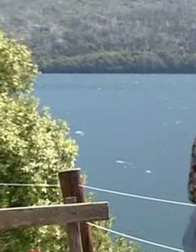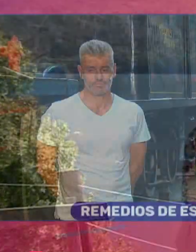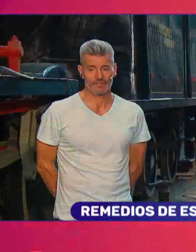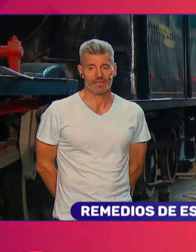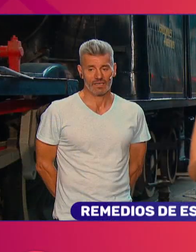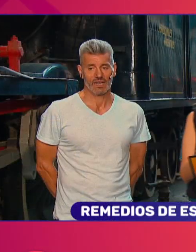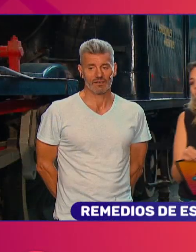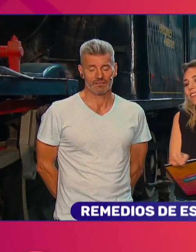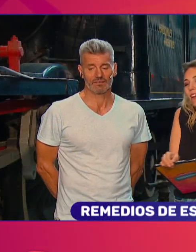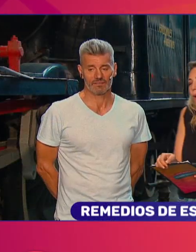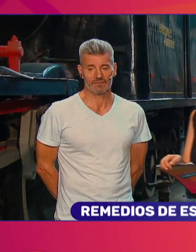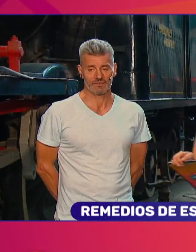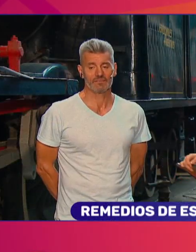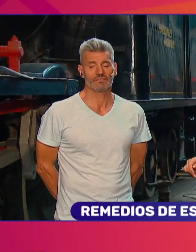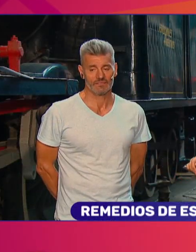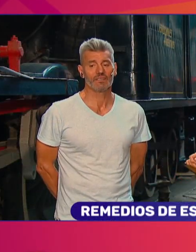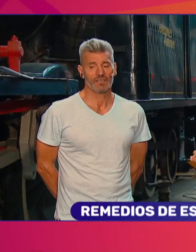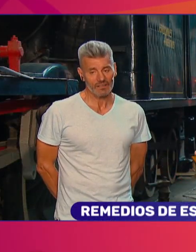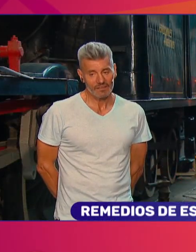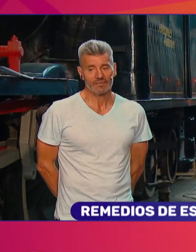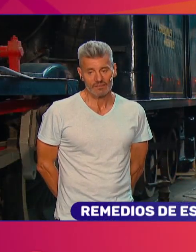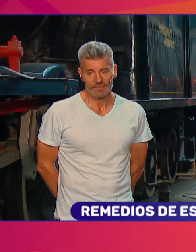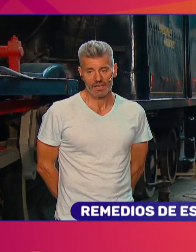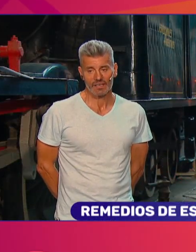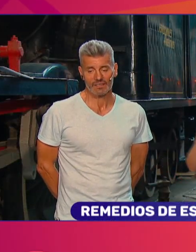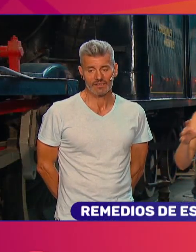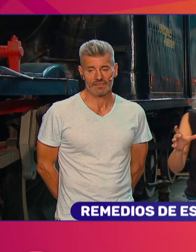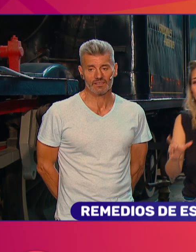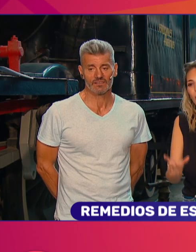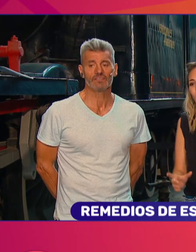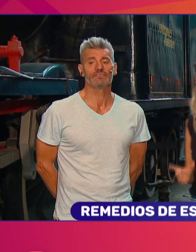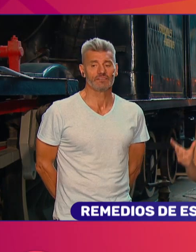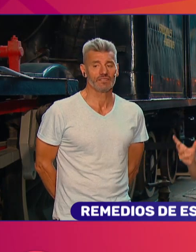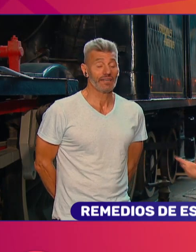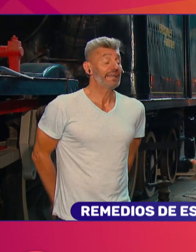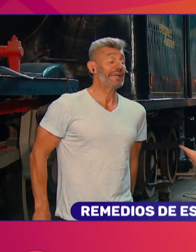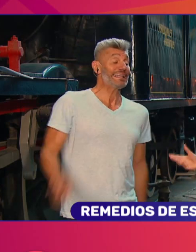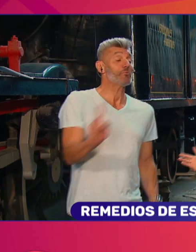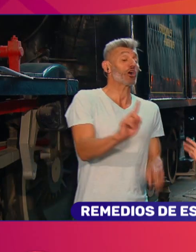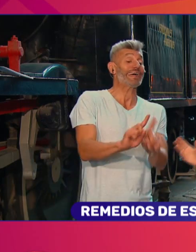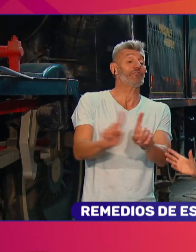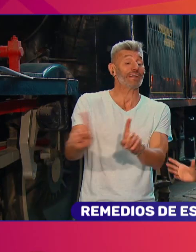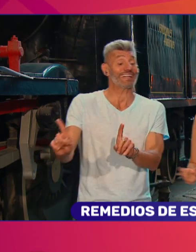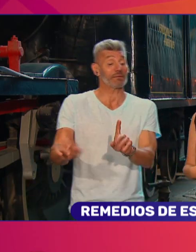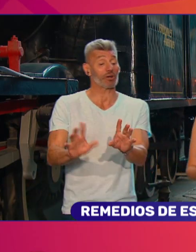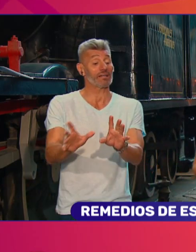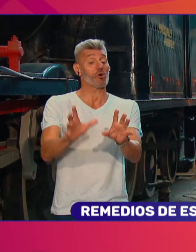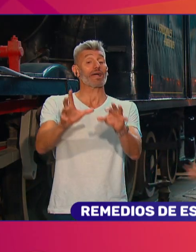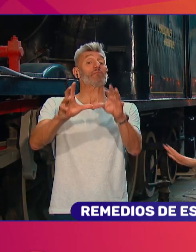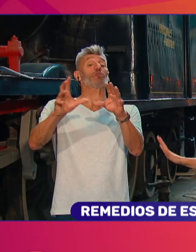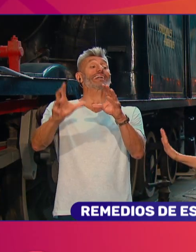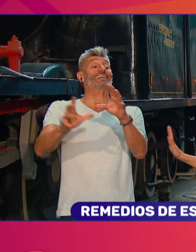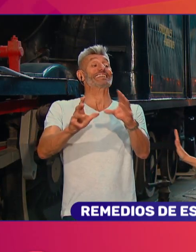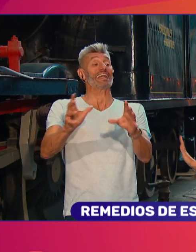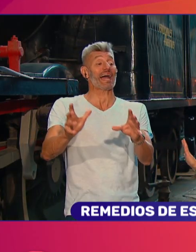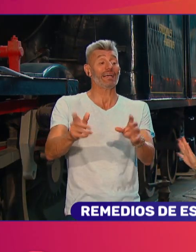Qué look pescador. Ese es como un look que tienen un look particular los pescadores. Como cancheros, pero entre cancheros y... el de mosca es diferente, porque el de mosca